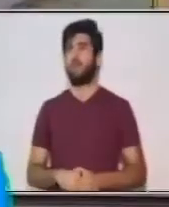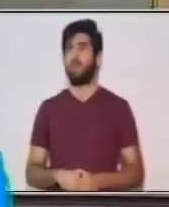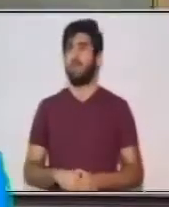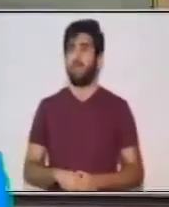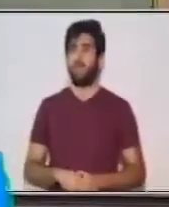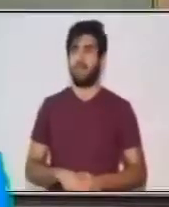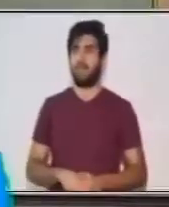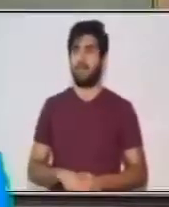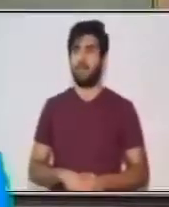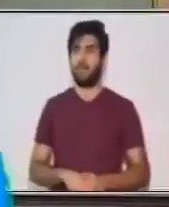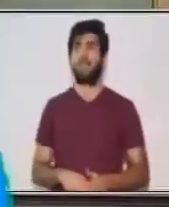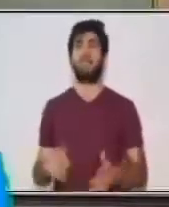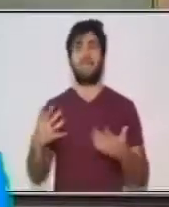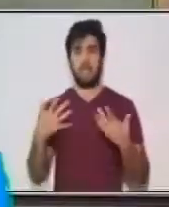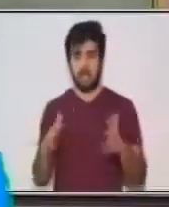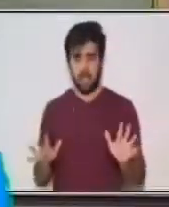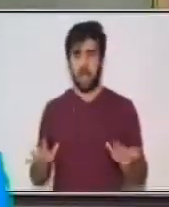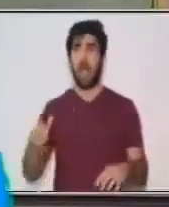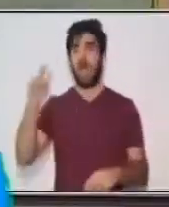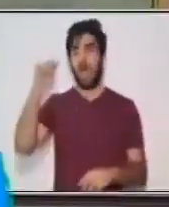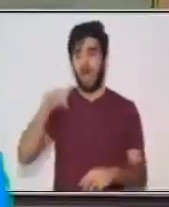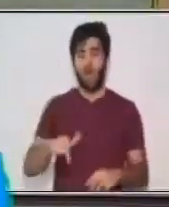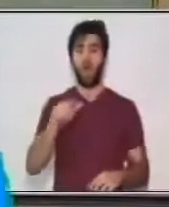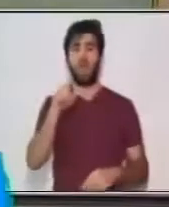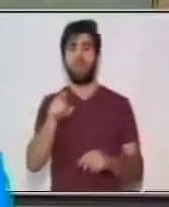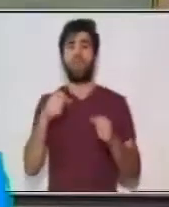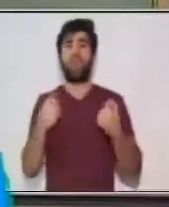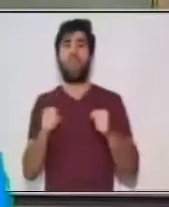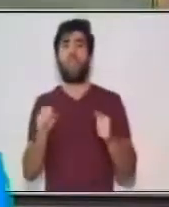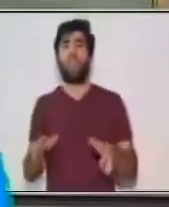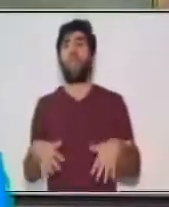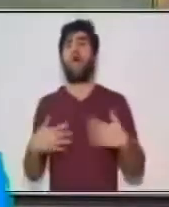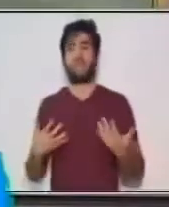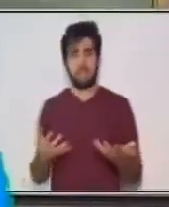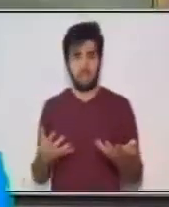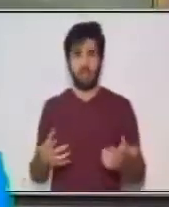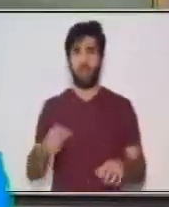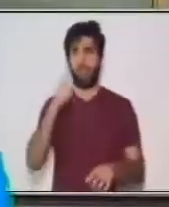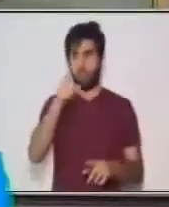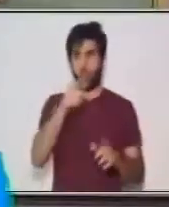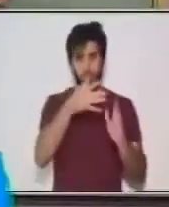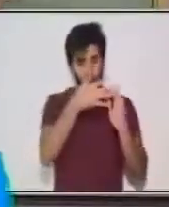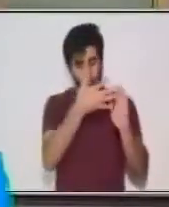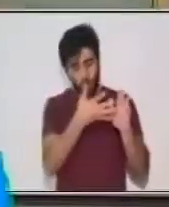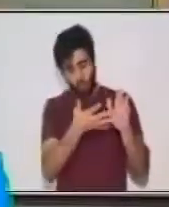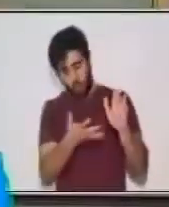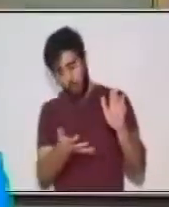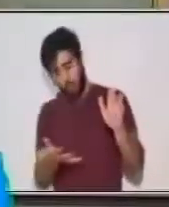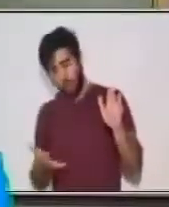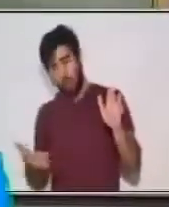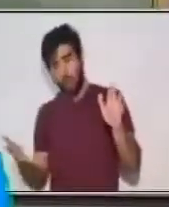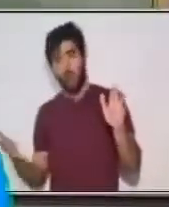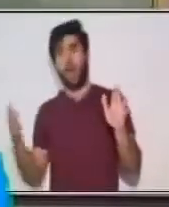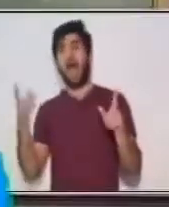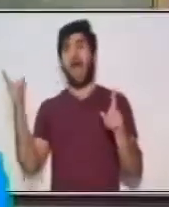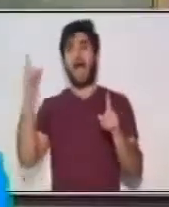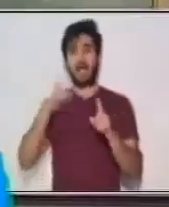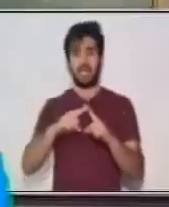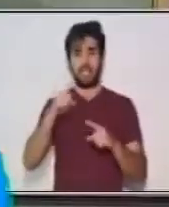Y lo que vas a hacer en este momento en casa es llegar hasta el sumando 0.